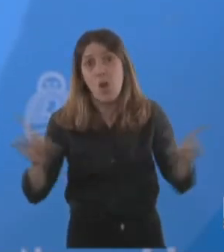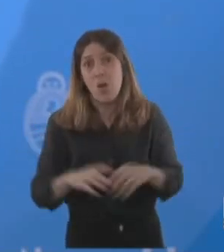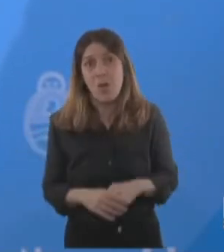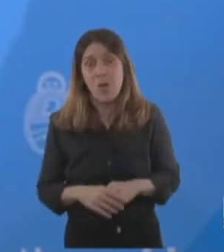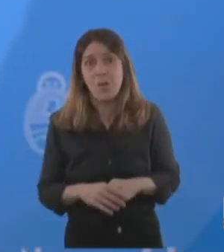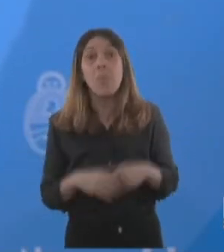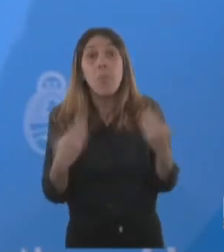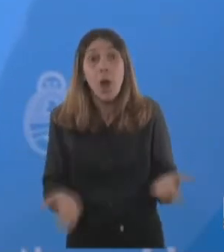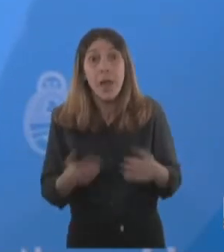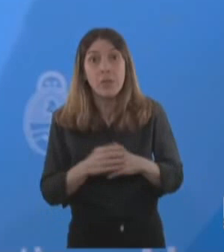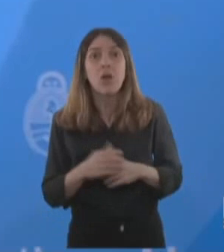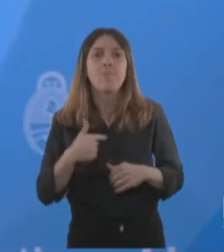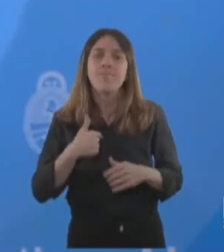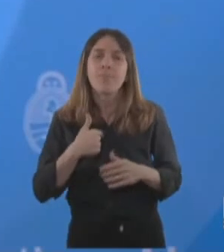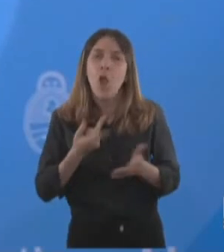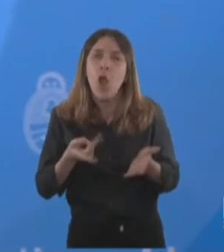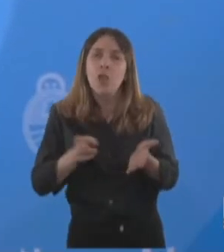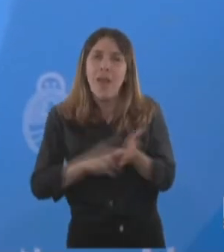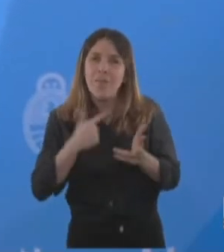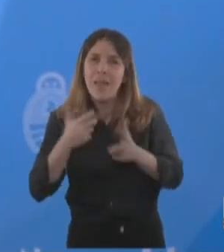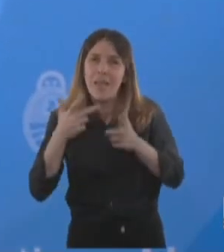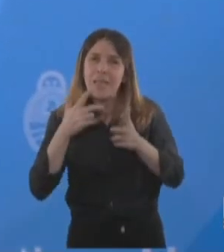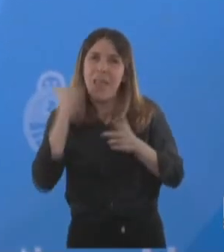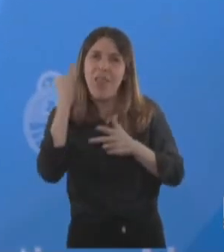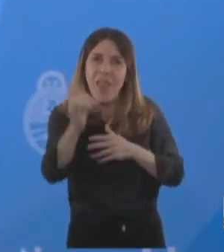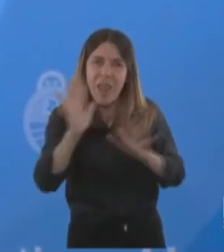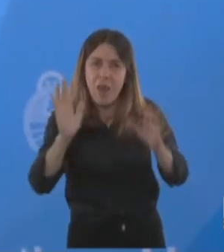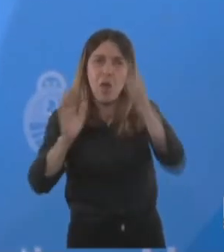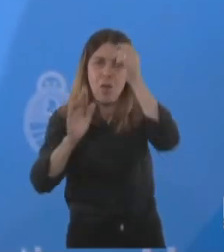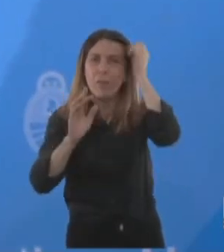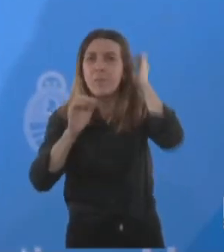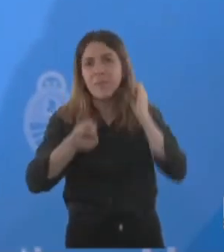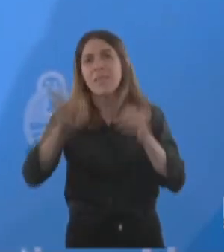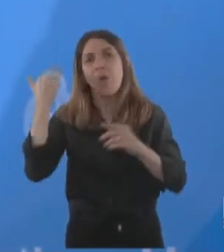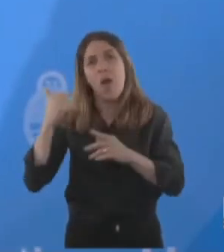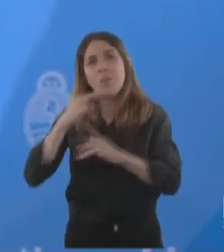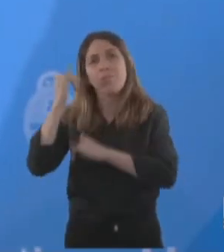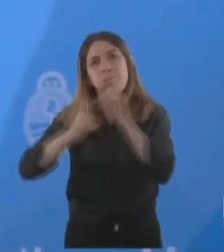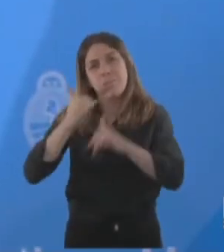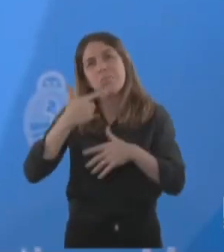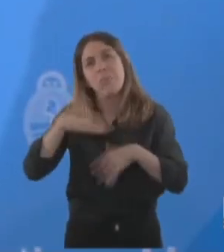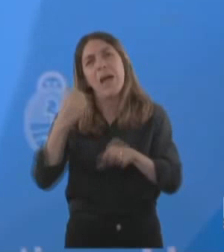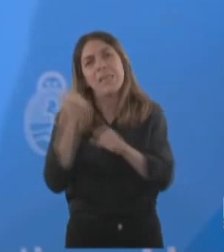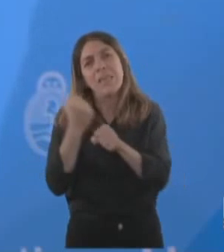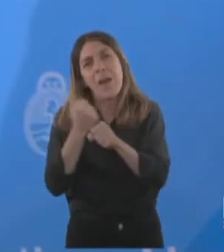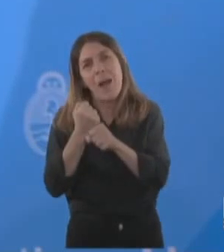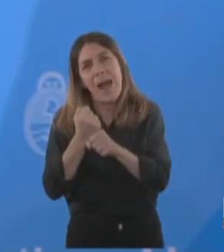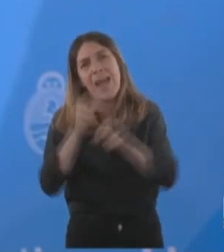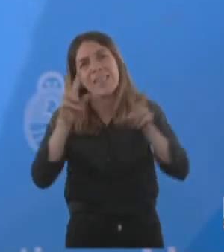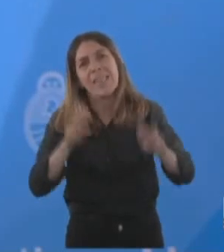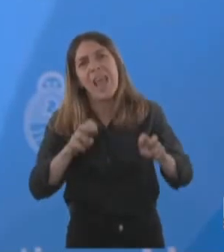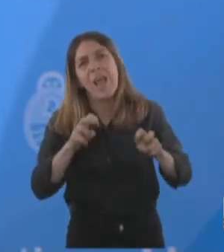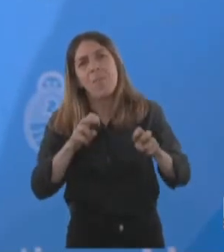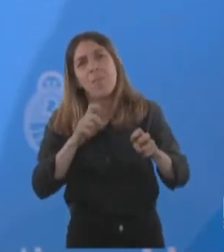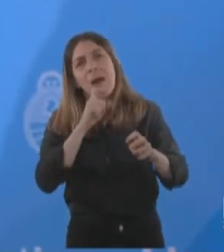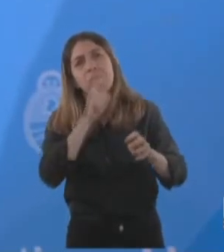Y por eso insisto que más allá de todo lo que dediquemos acá a trabajar en materia de